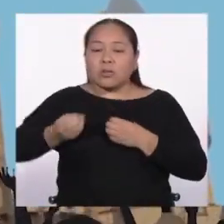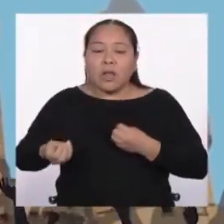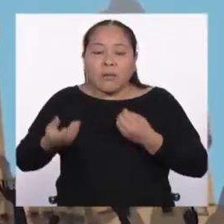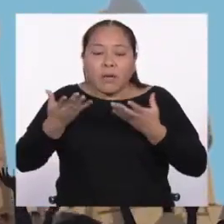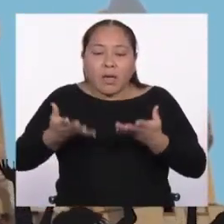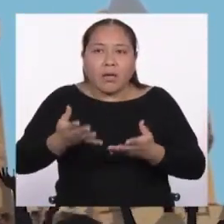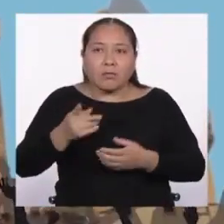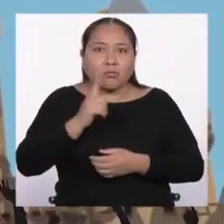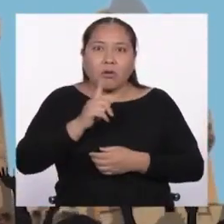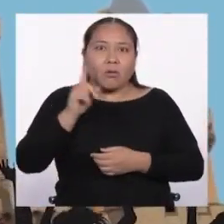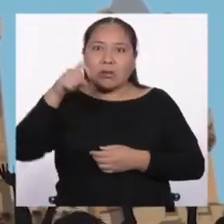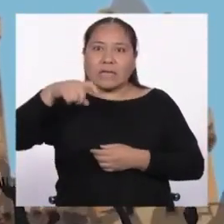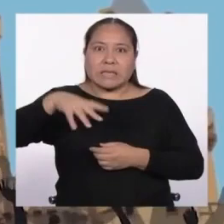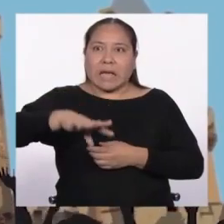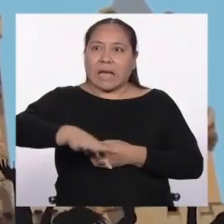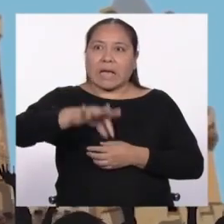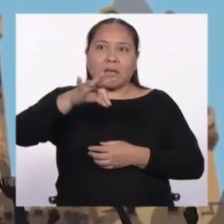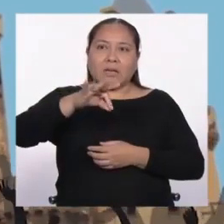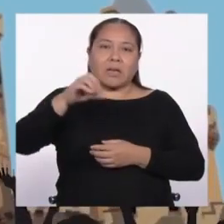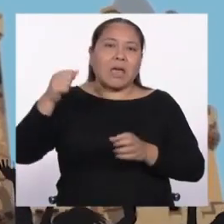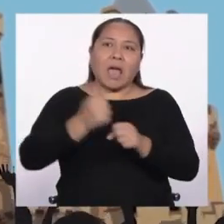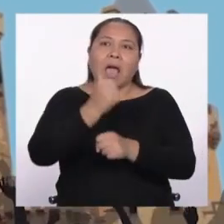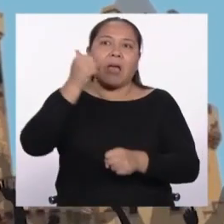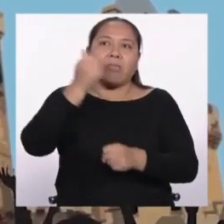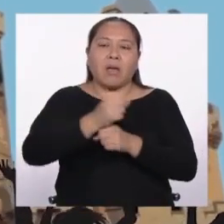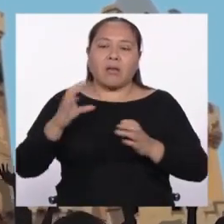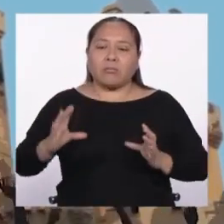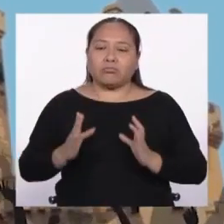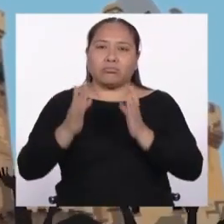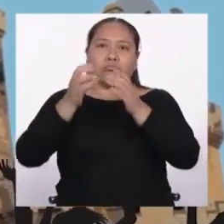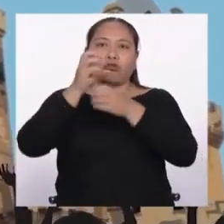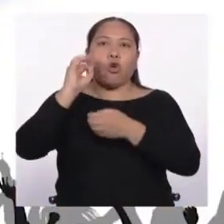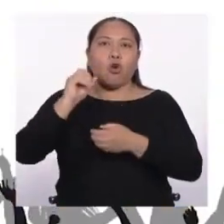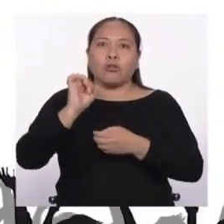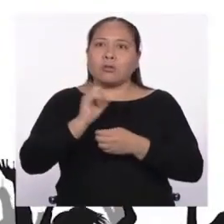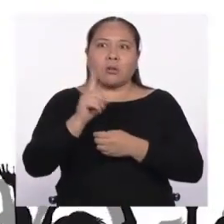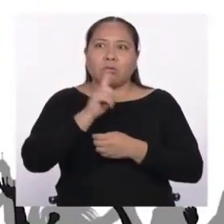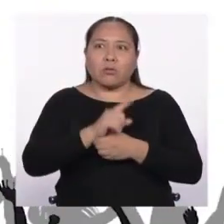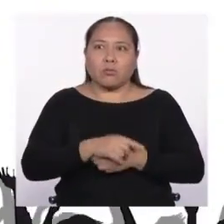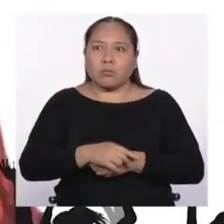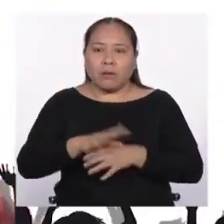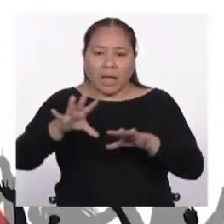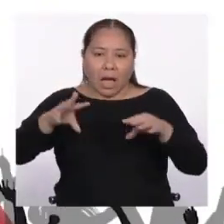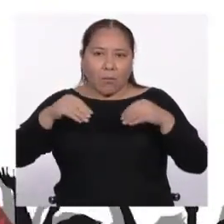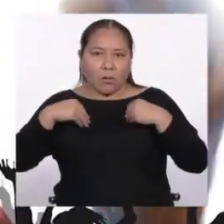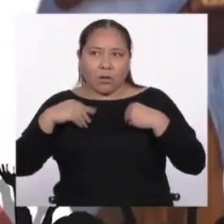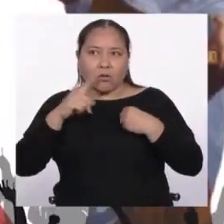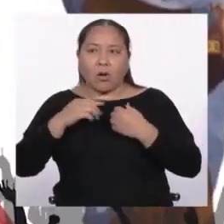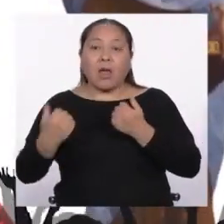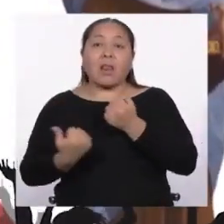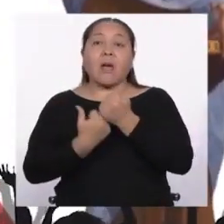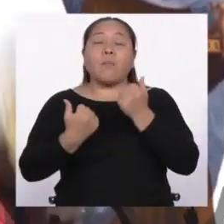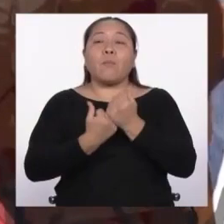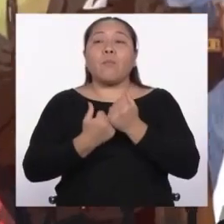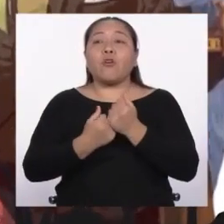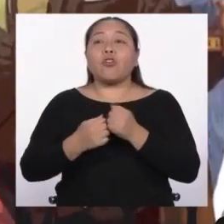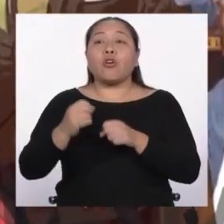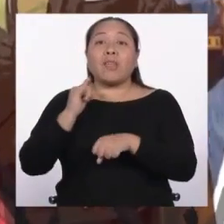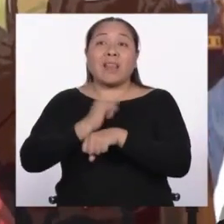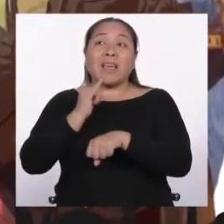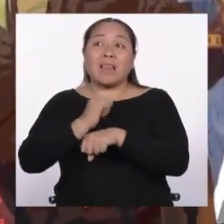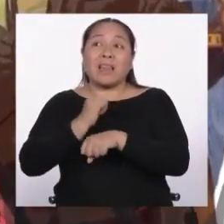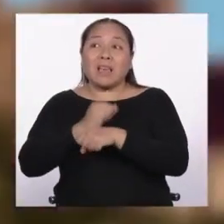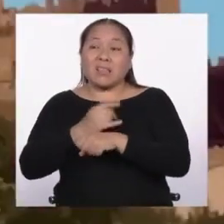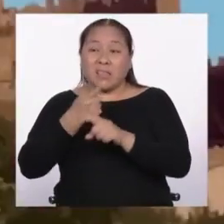era necesario que ganaran un Oscar para que la gente los alucinara como lo máximo, porque tenían el respaldo de los religiosos, filósofos y juristas